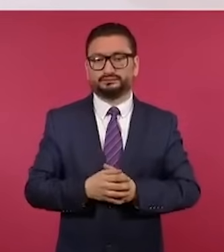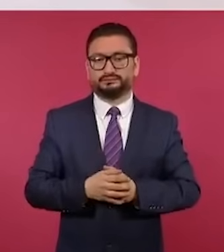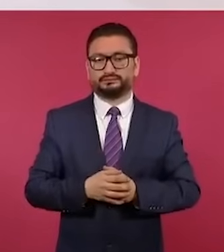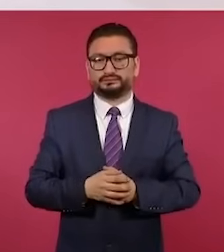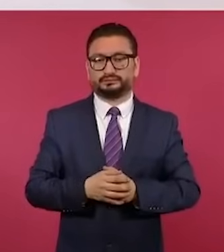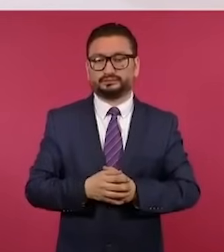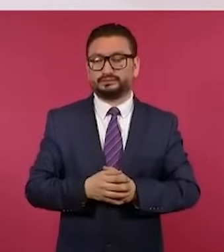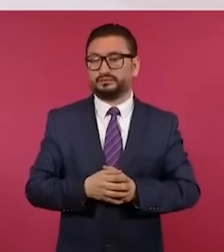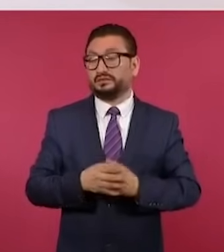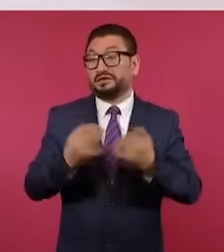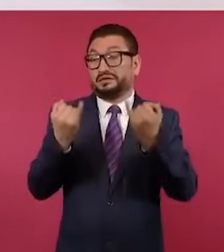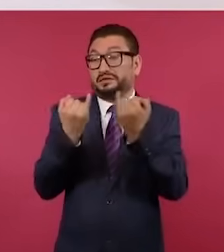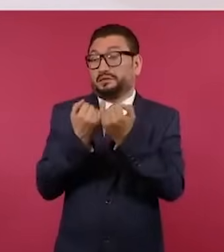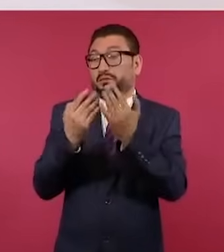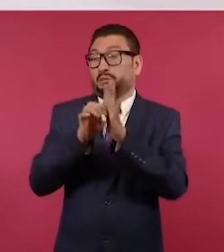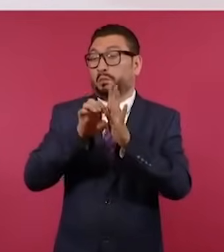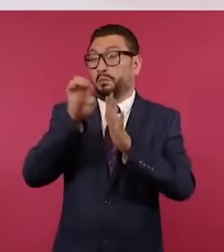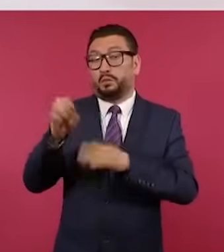es el New York Times.